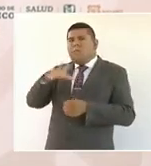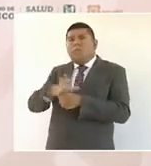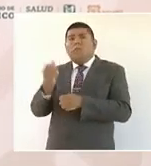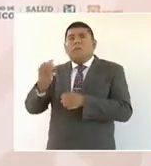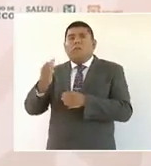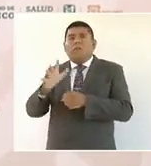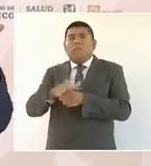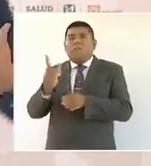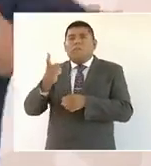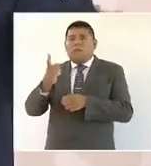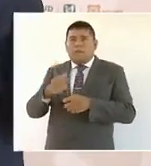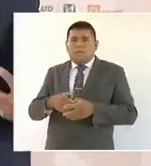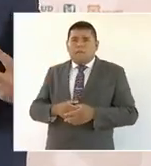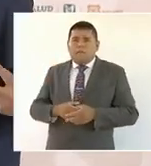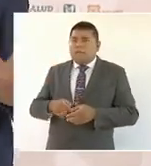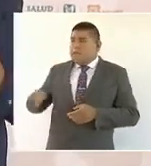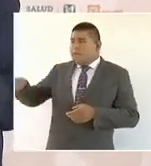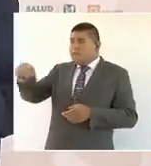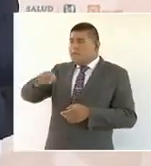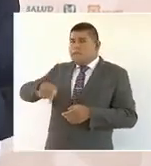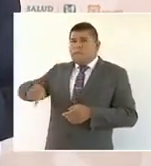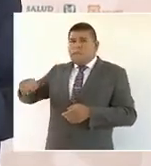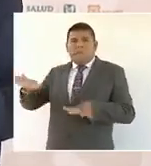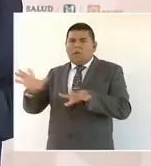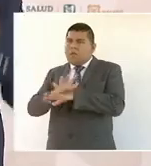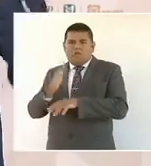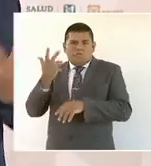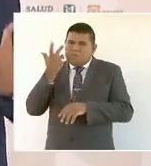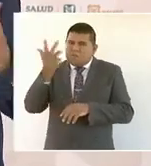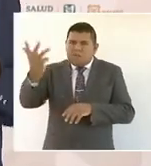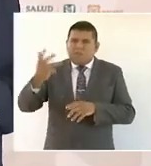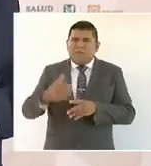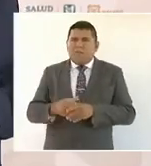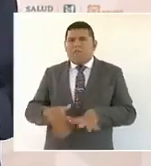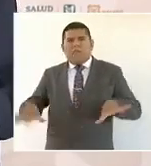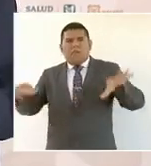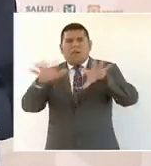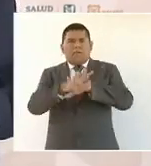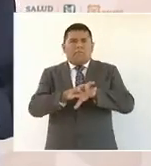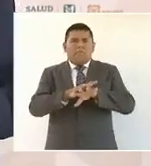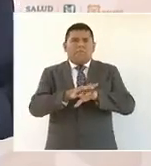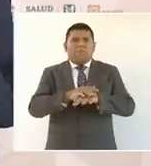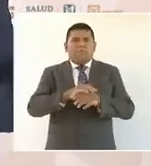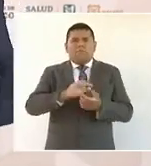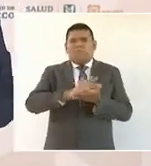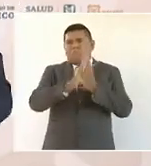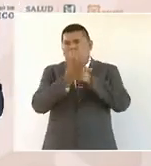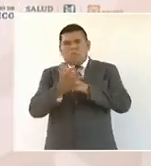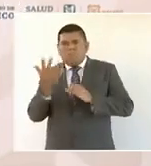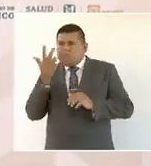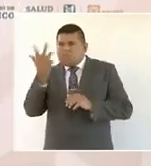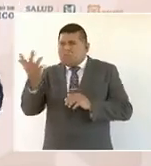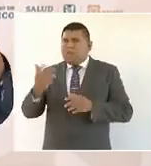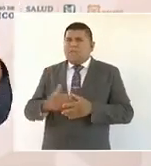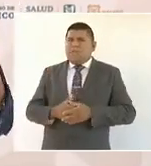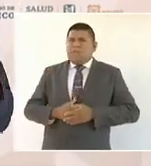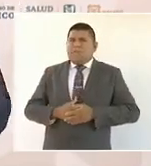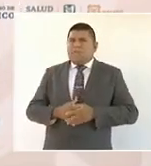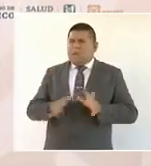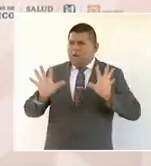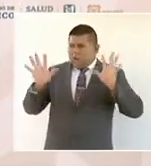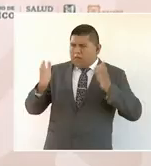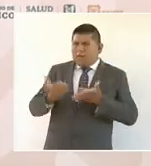Porque son los que se oponen a los cambios, a las transformaciones. Entonces, qué bien que